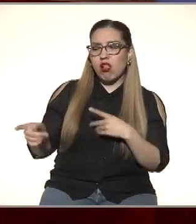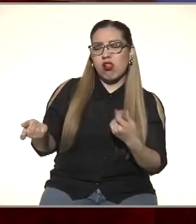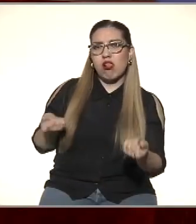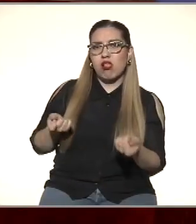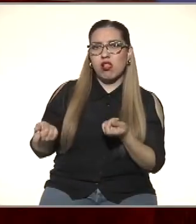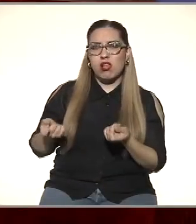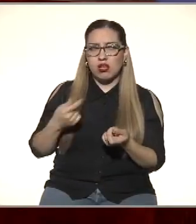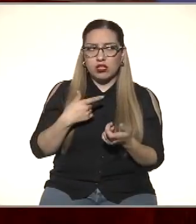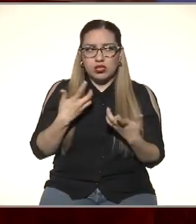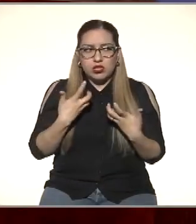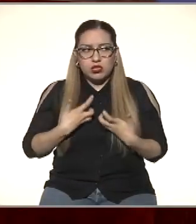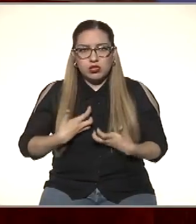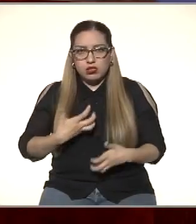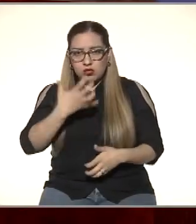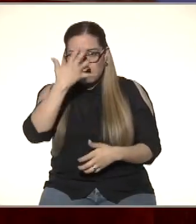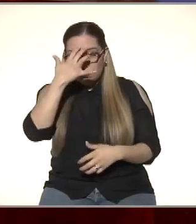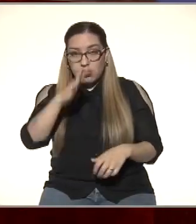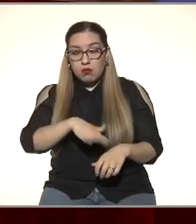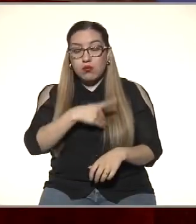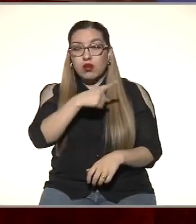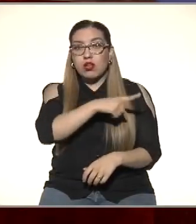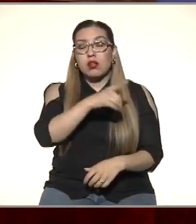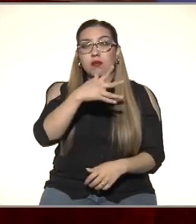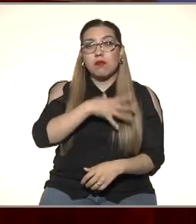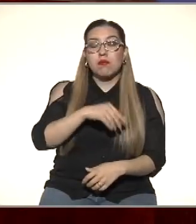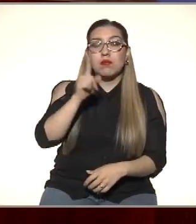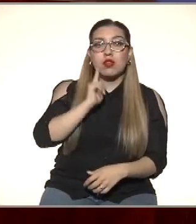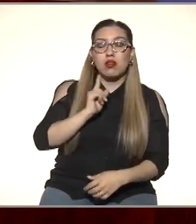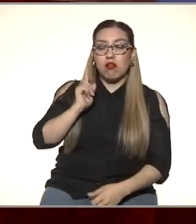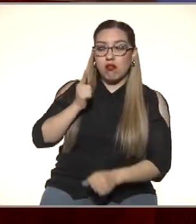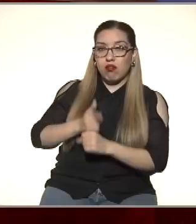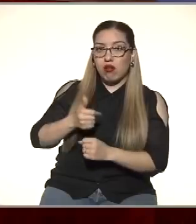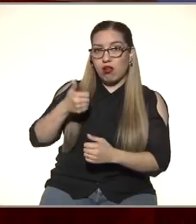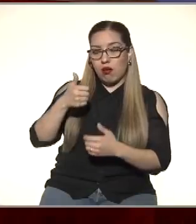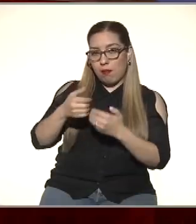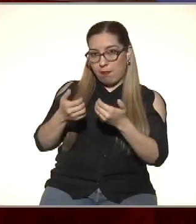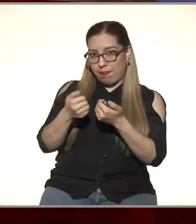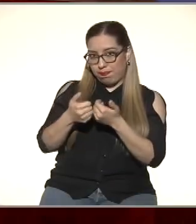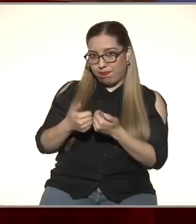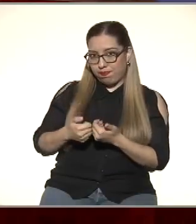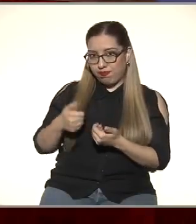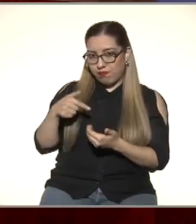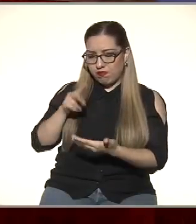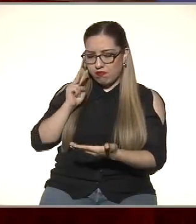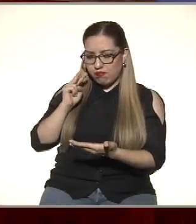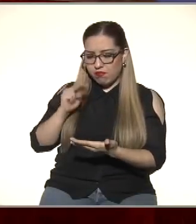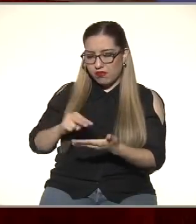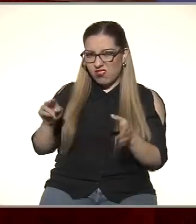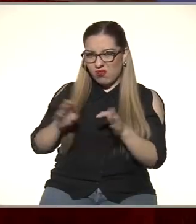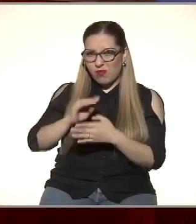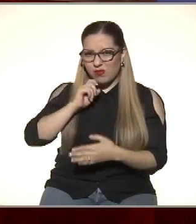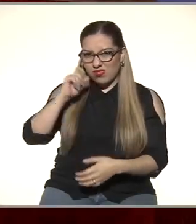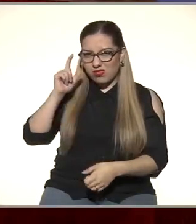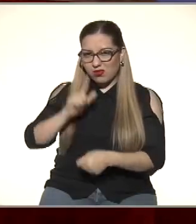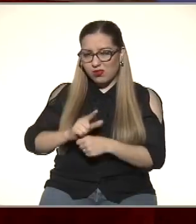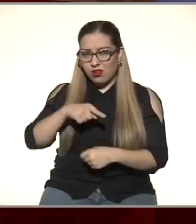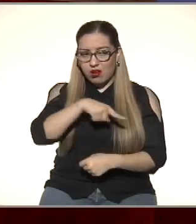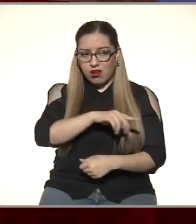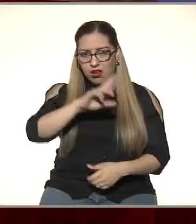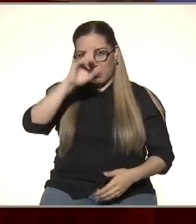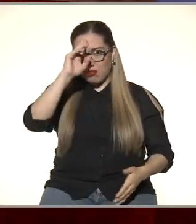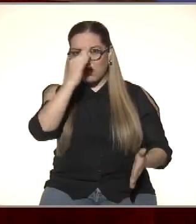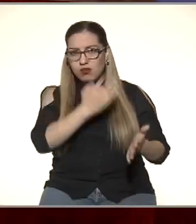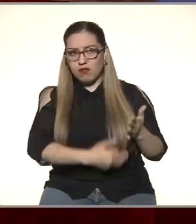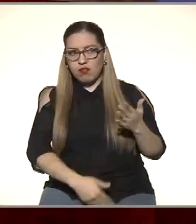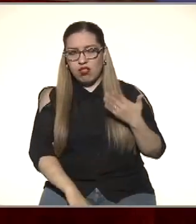que descubrió porque eran muy sexuales, pero creo que aunque cometí un error, no tenía que faltarme al respeto. Hace poco me dijo mi hija que